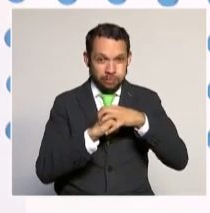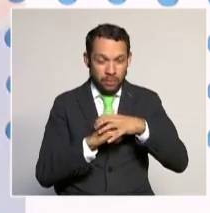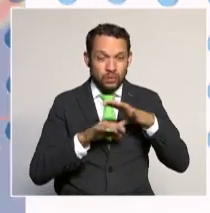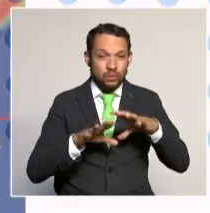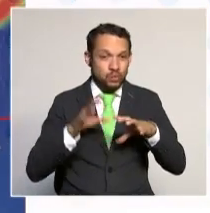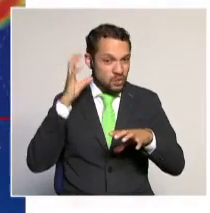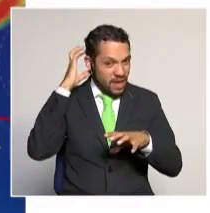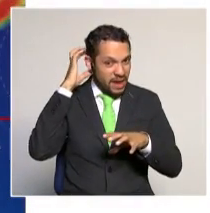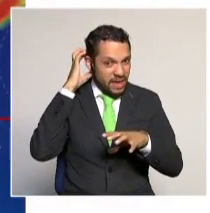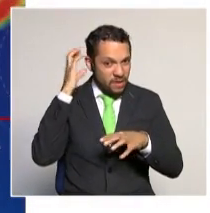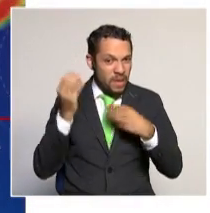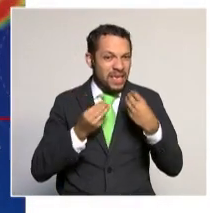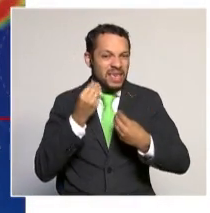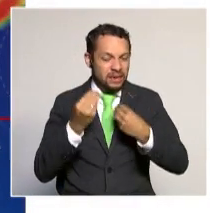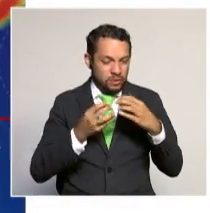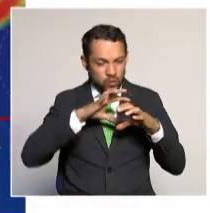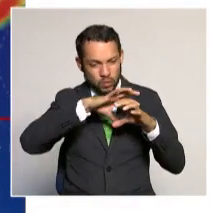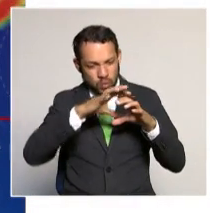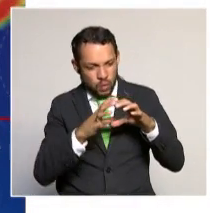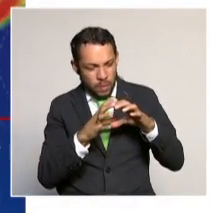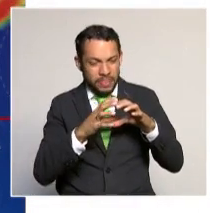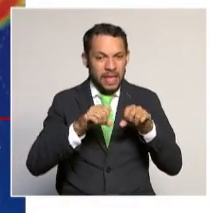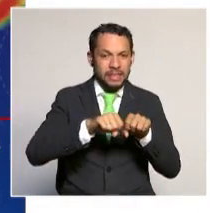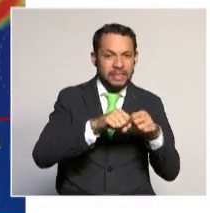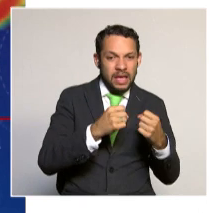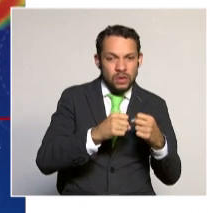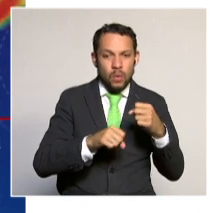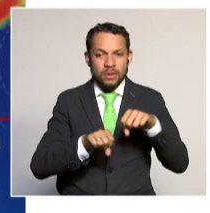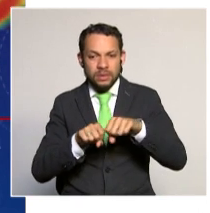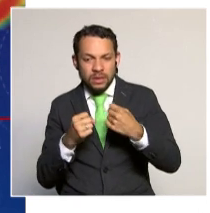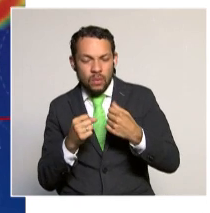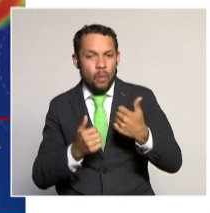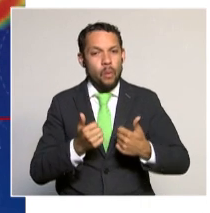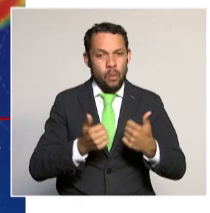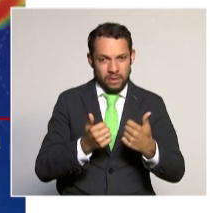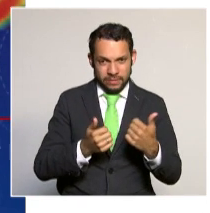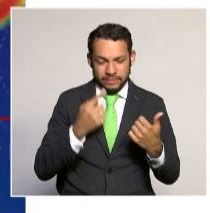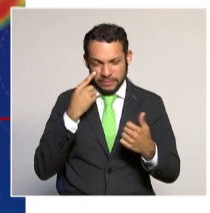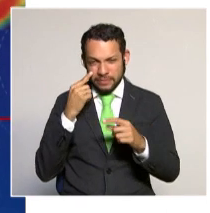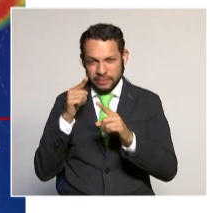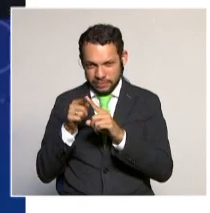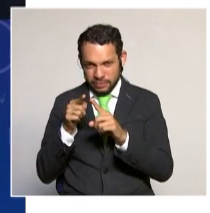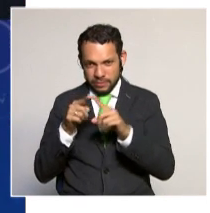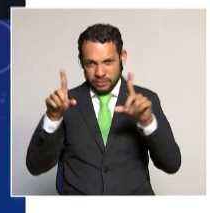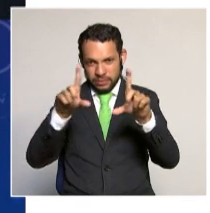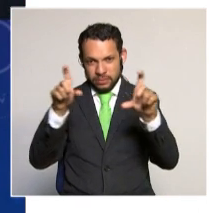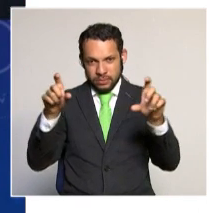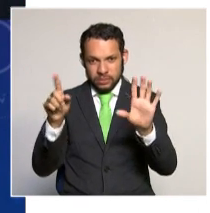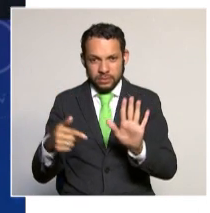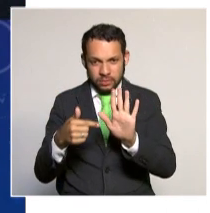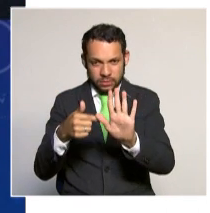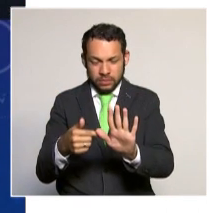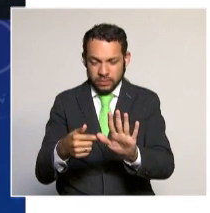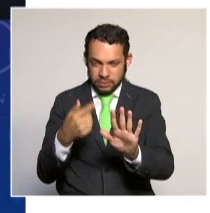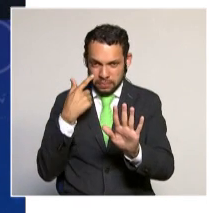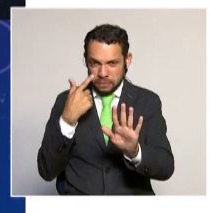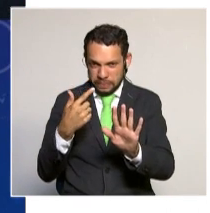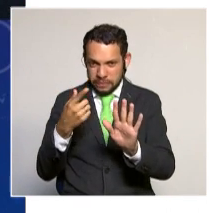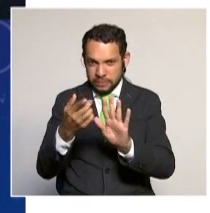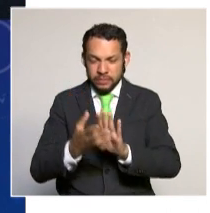notar los detalles de qué sectores del cerebro están fallando. Centrémonos en ello. Observen acá.